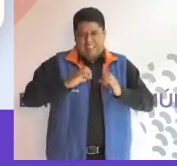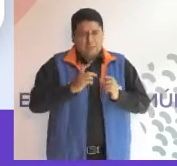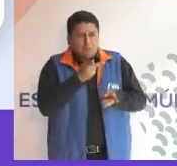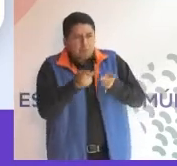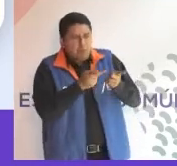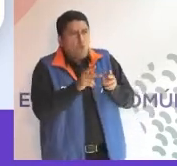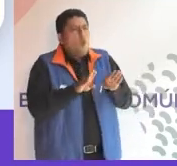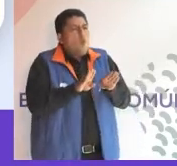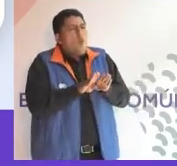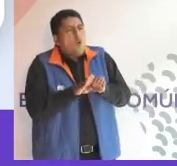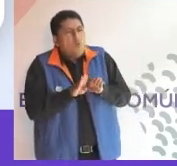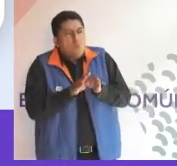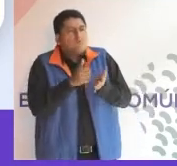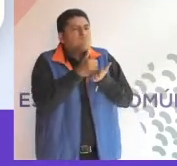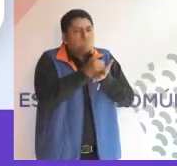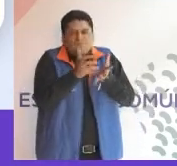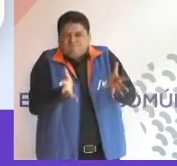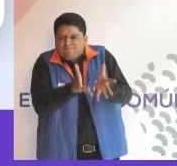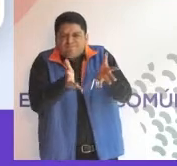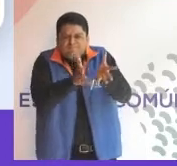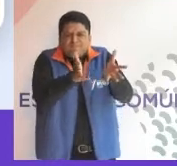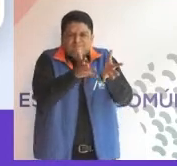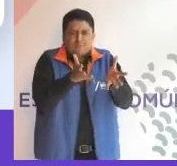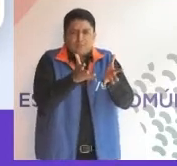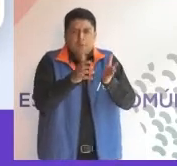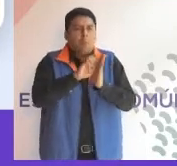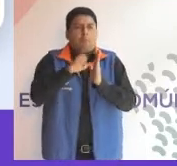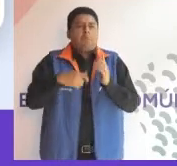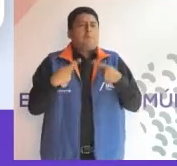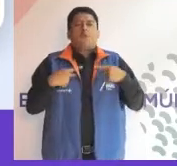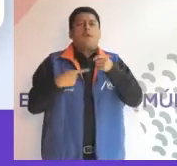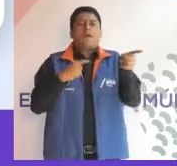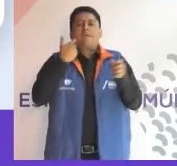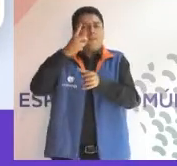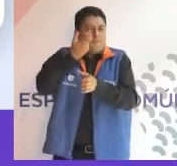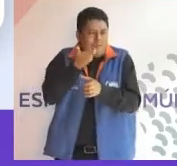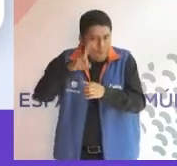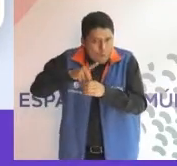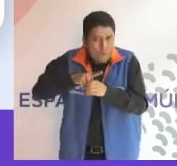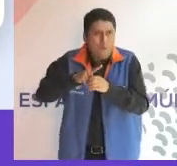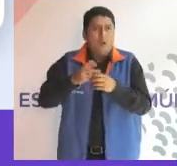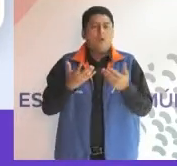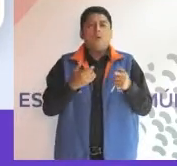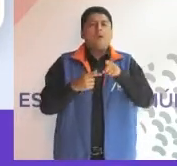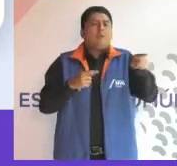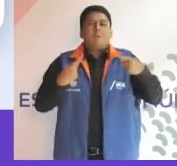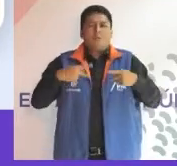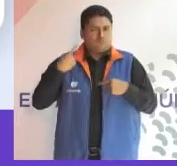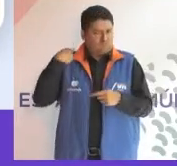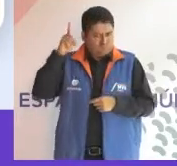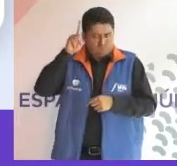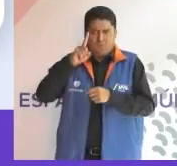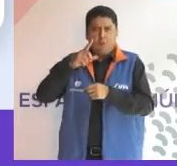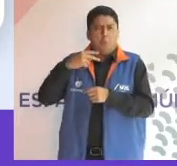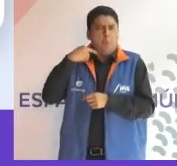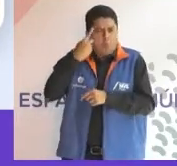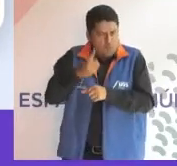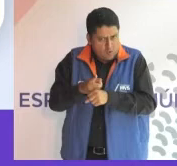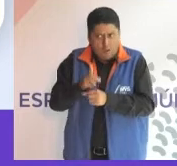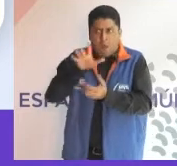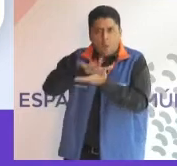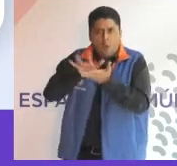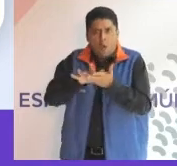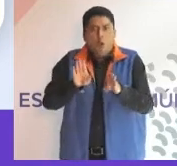a ciertos tipos de voluntarios, a ciertos tipos de donantes, en una temática que, como les decía, a veces es un